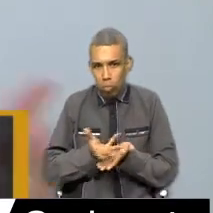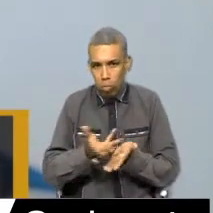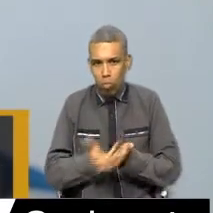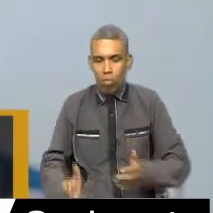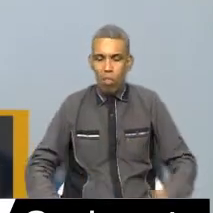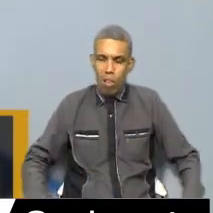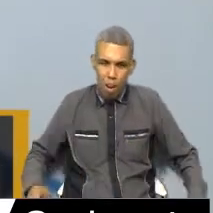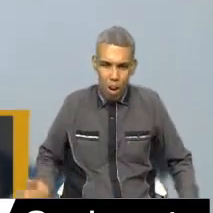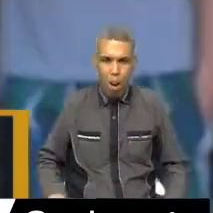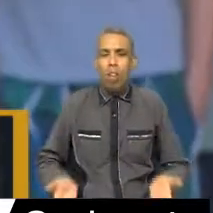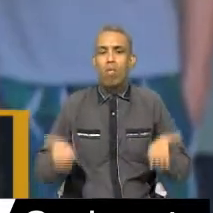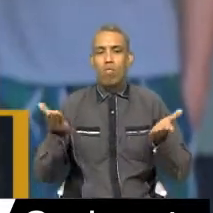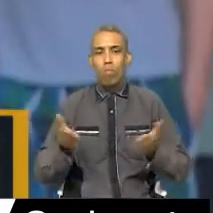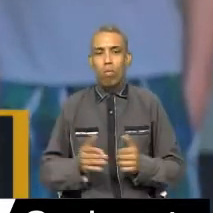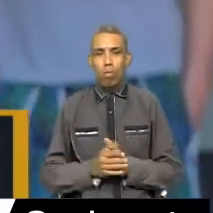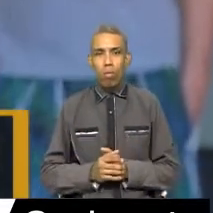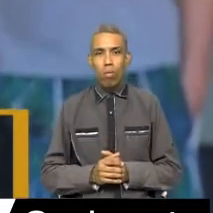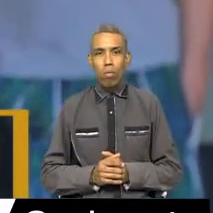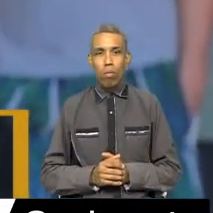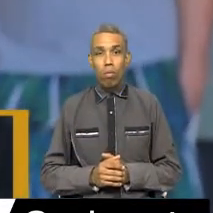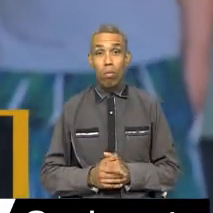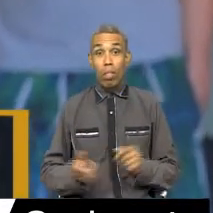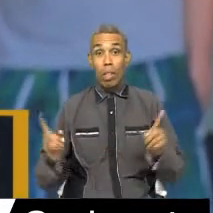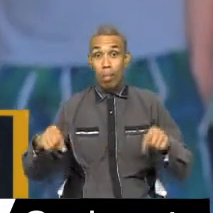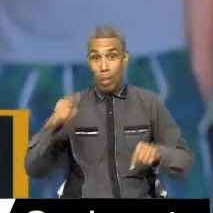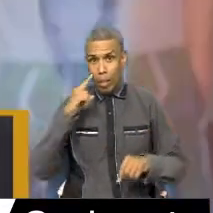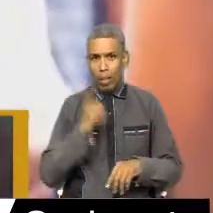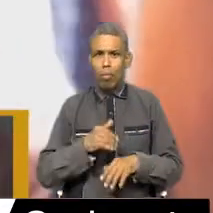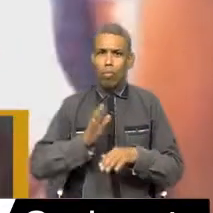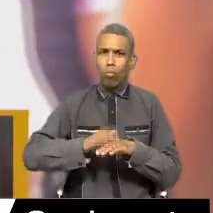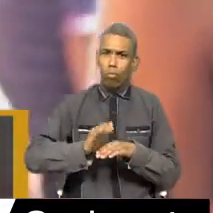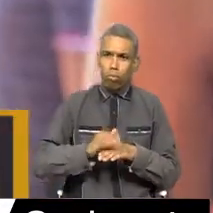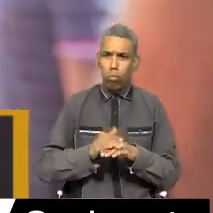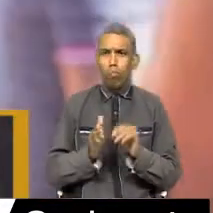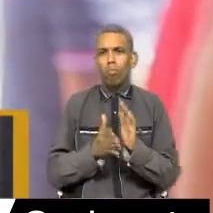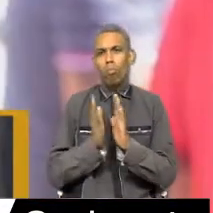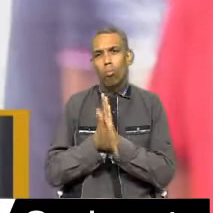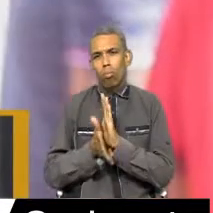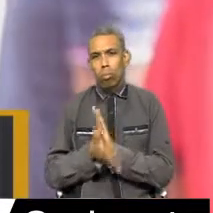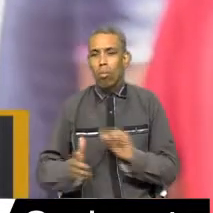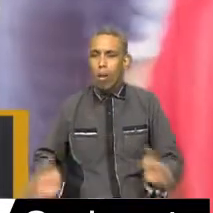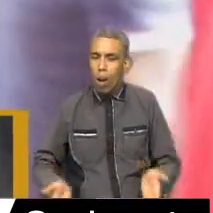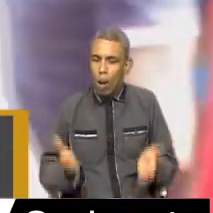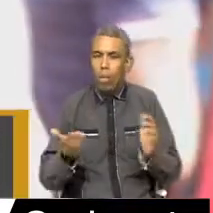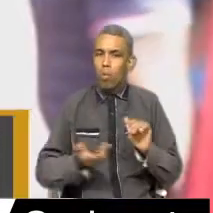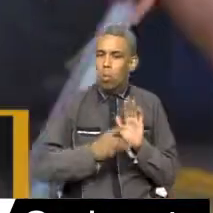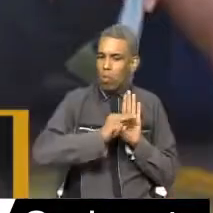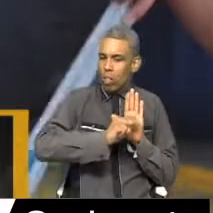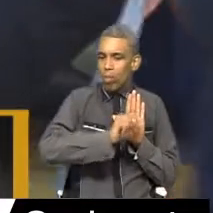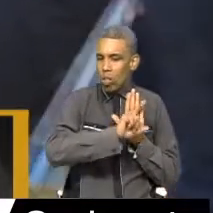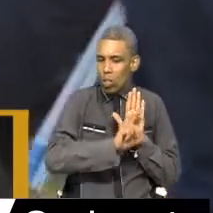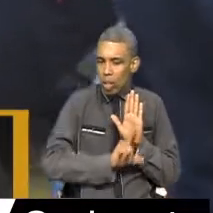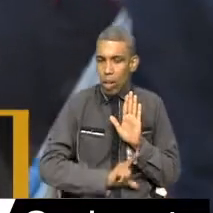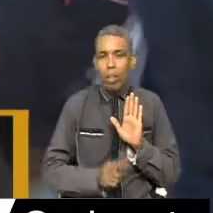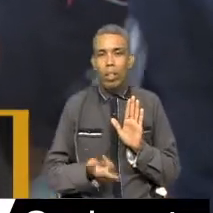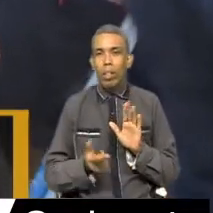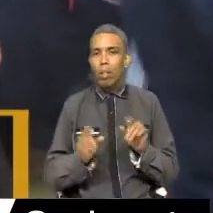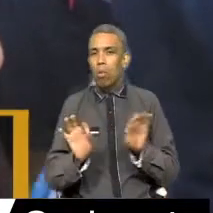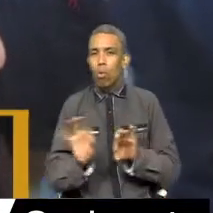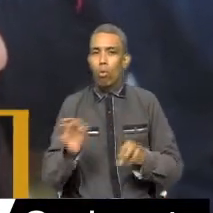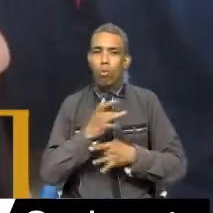Para nosotros, aparte del acompañamiento jurídico que se le puede dar, aparte del acompañamiento en temas de salud, en temas